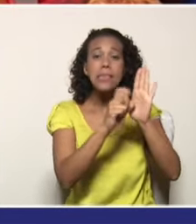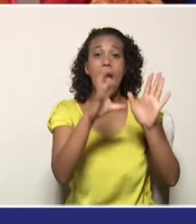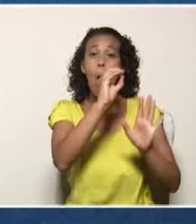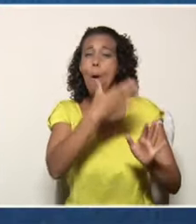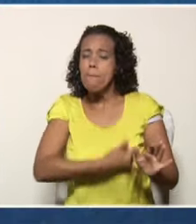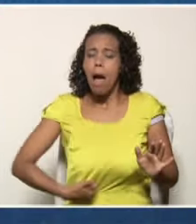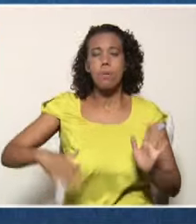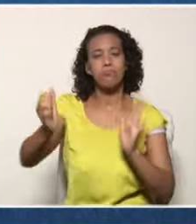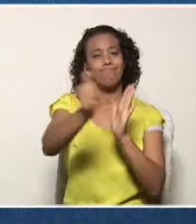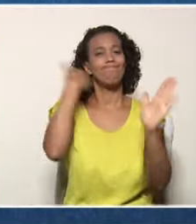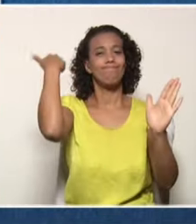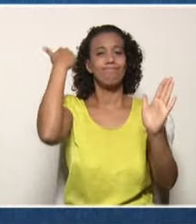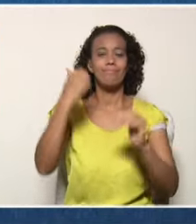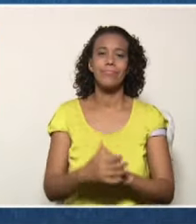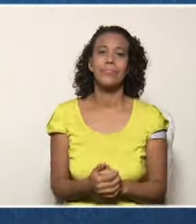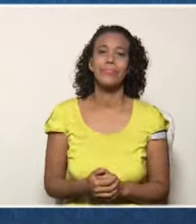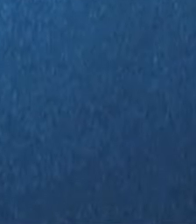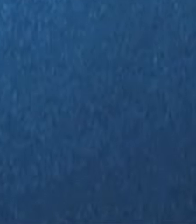cero.